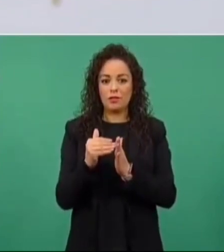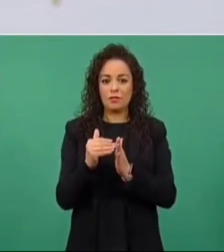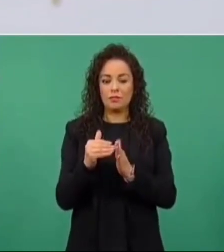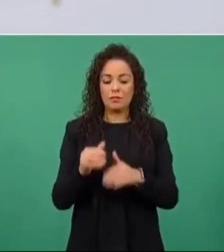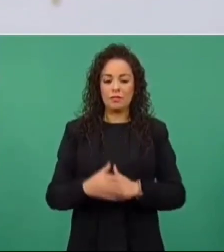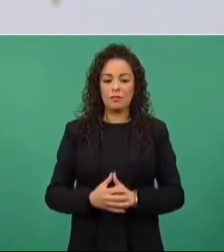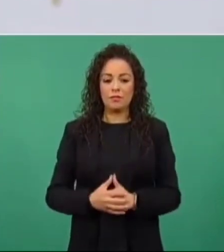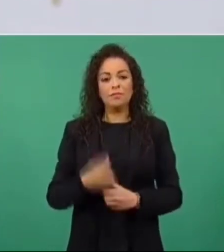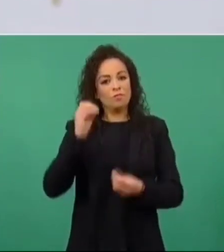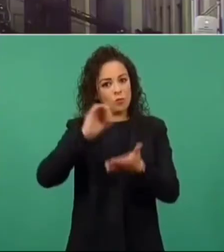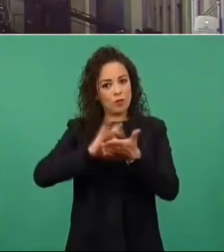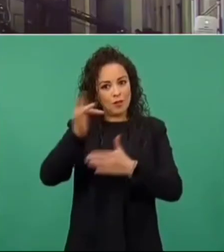Muchas gracias.